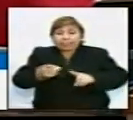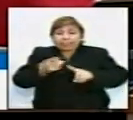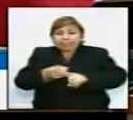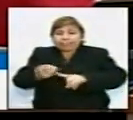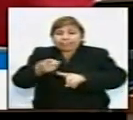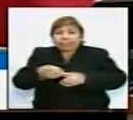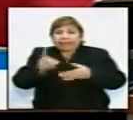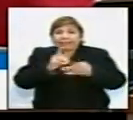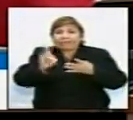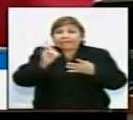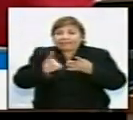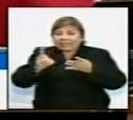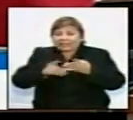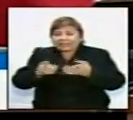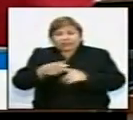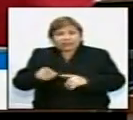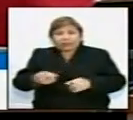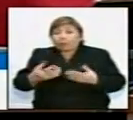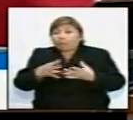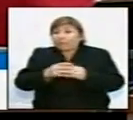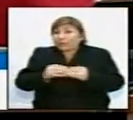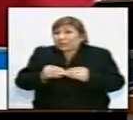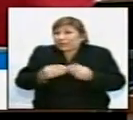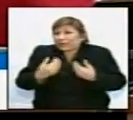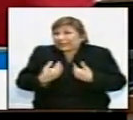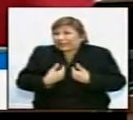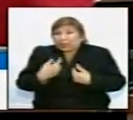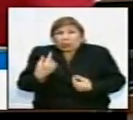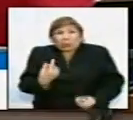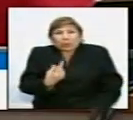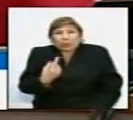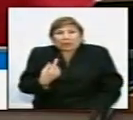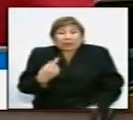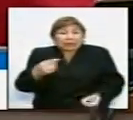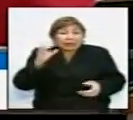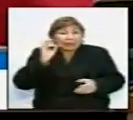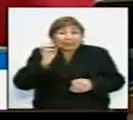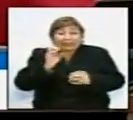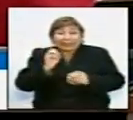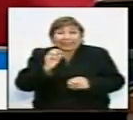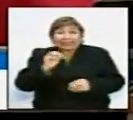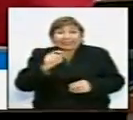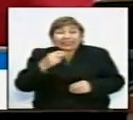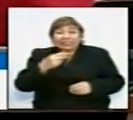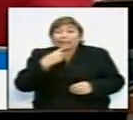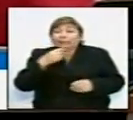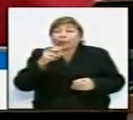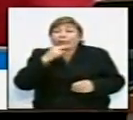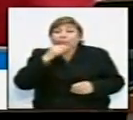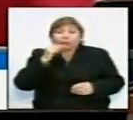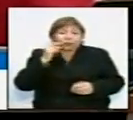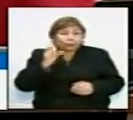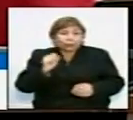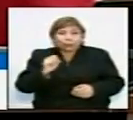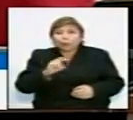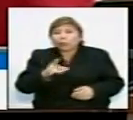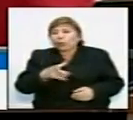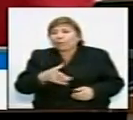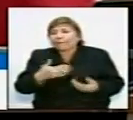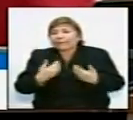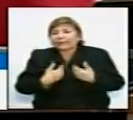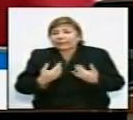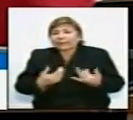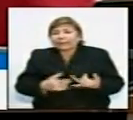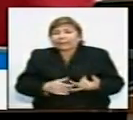diversificación, donde un productor puede tener no solamente castañas, sino también puede tener copoazú, donde también puede